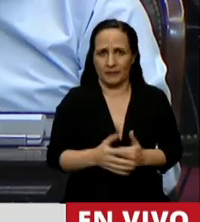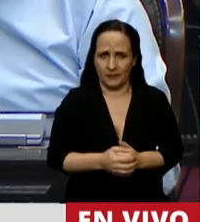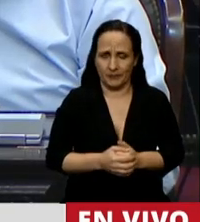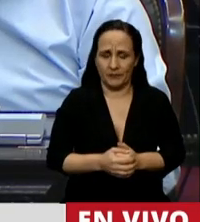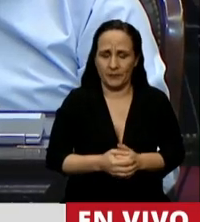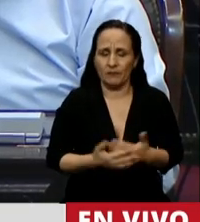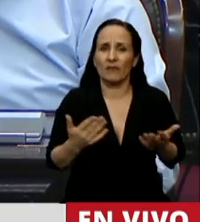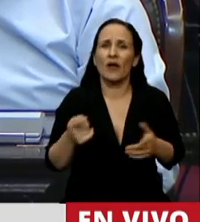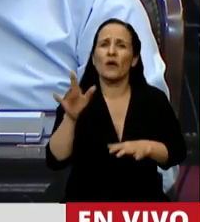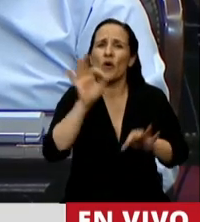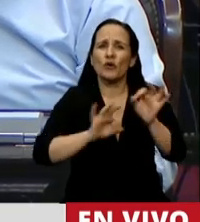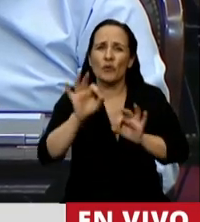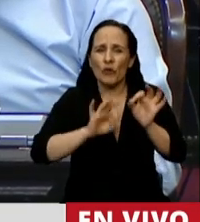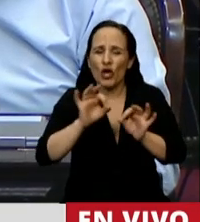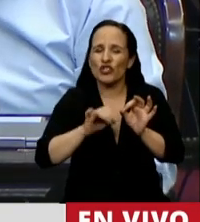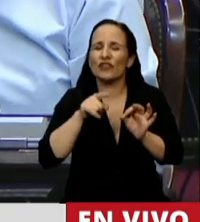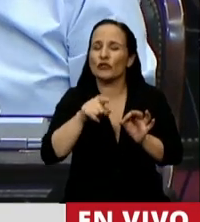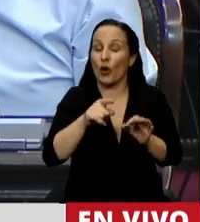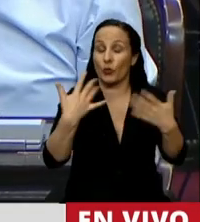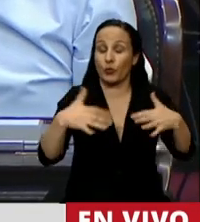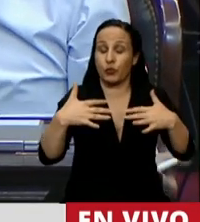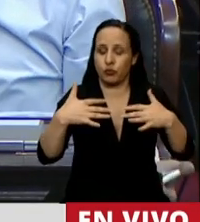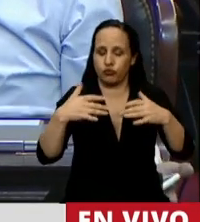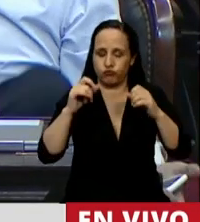Miren, este proyecto me llama la atención